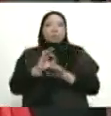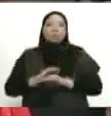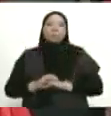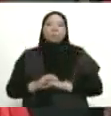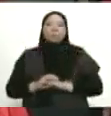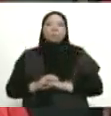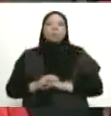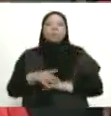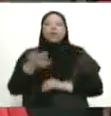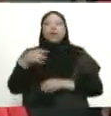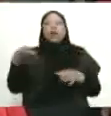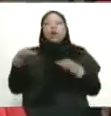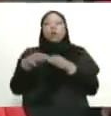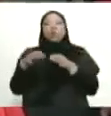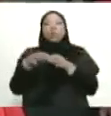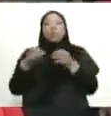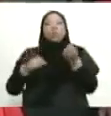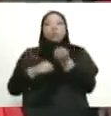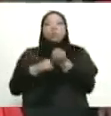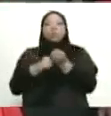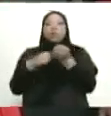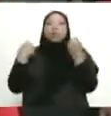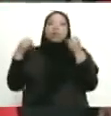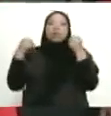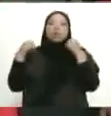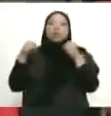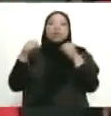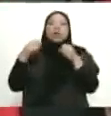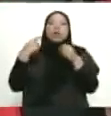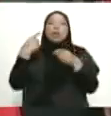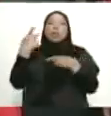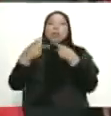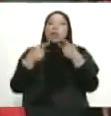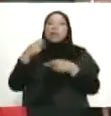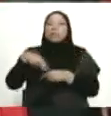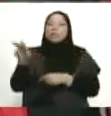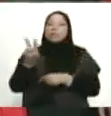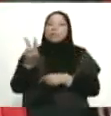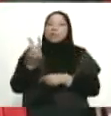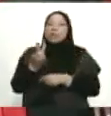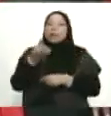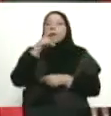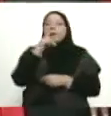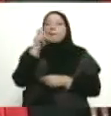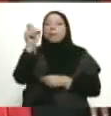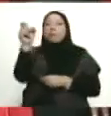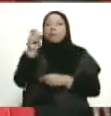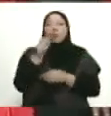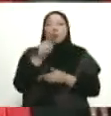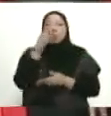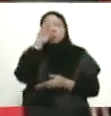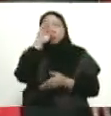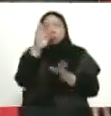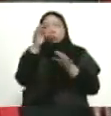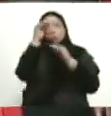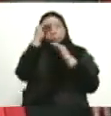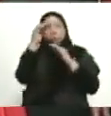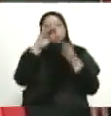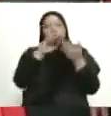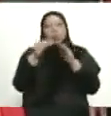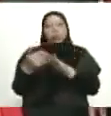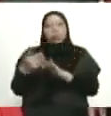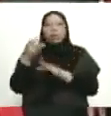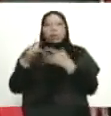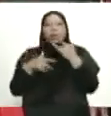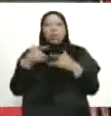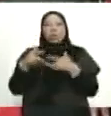Es dirección colectiva. Si alguien practica la dirección colectiva en este país, se llama Nicolás Maduro Moros. Tiene un